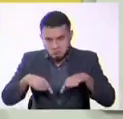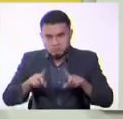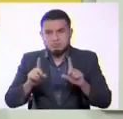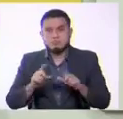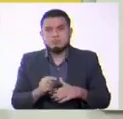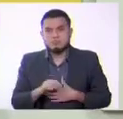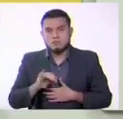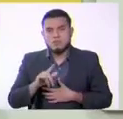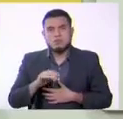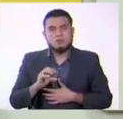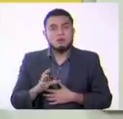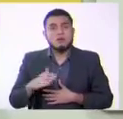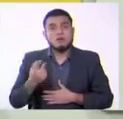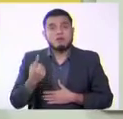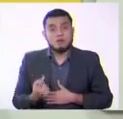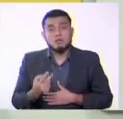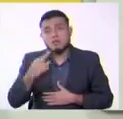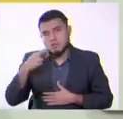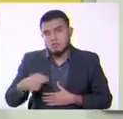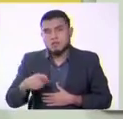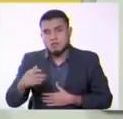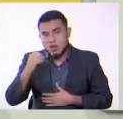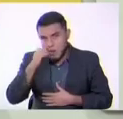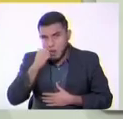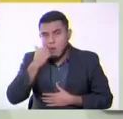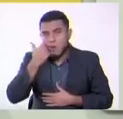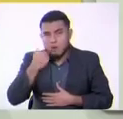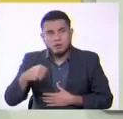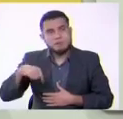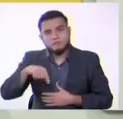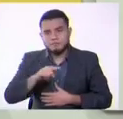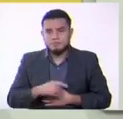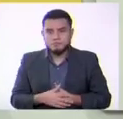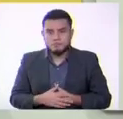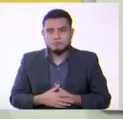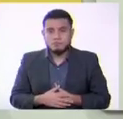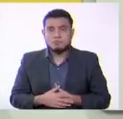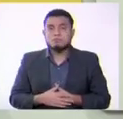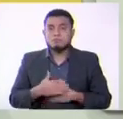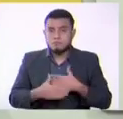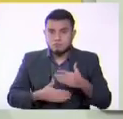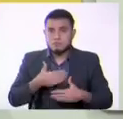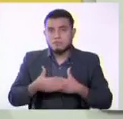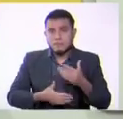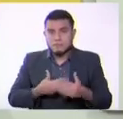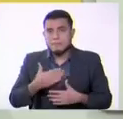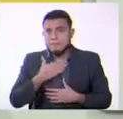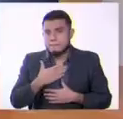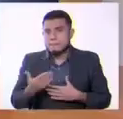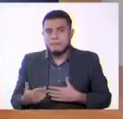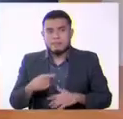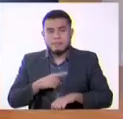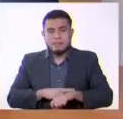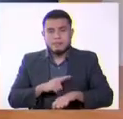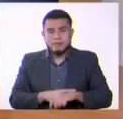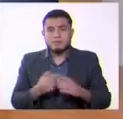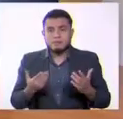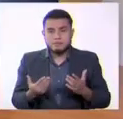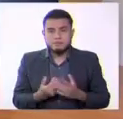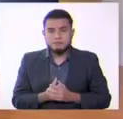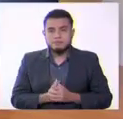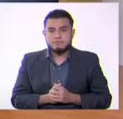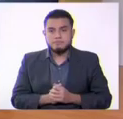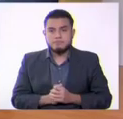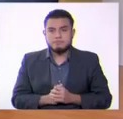hilación a la persona que realmente este joven o esta jovencita iba a ser. Pero sí es un proceso crítico en el momento en que se hace. Lo que para